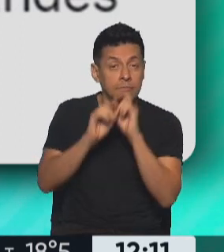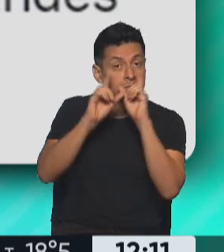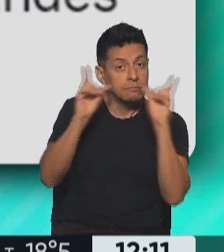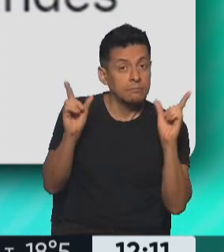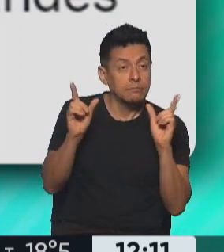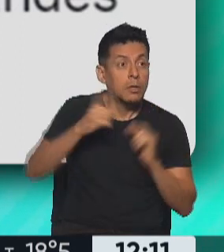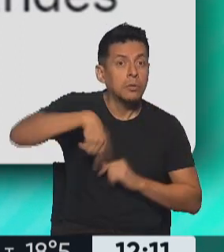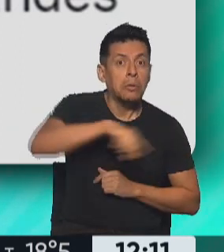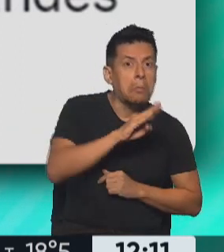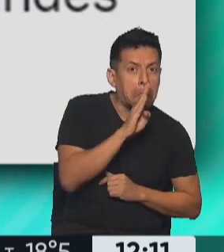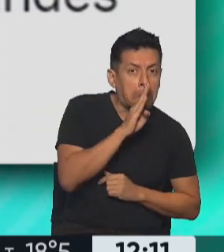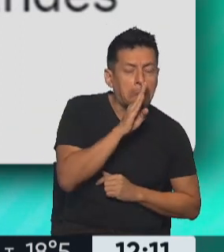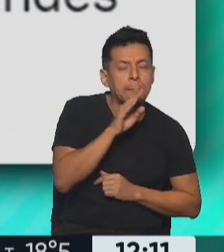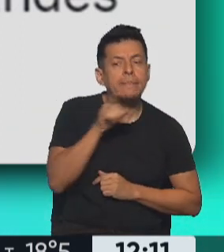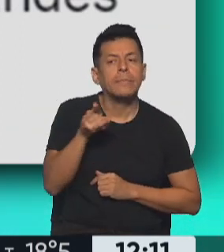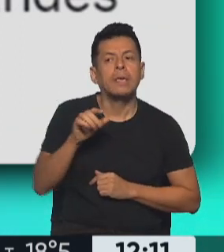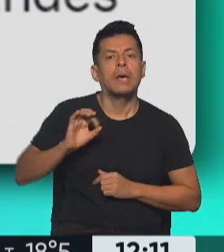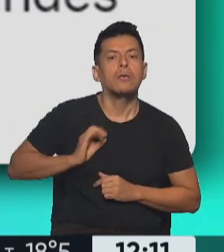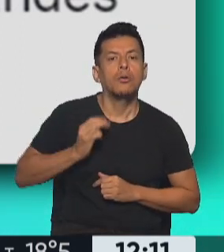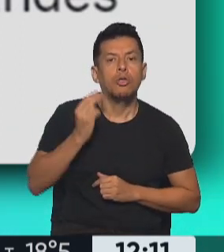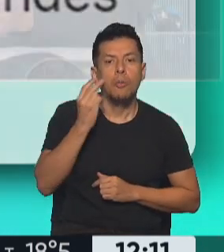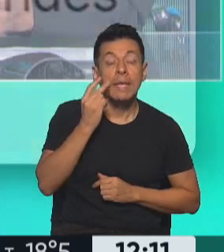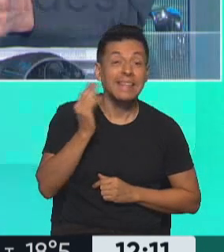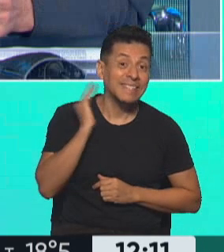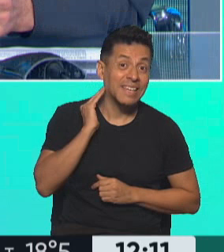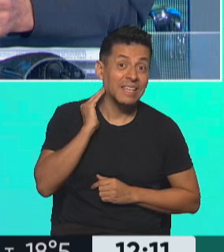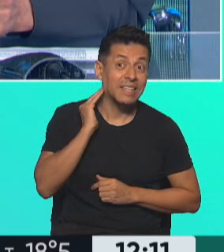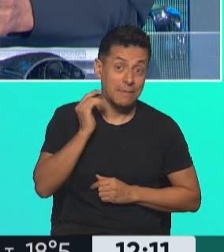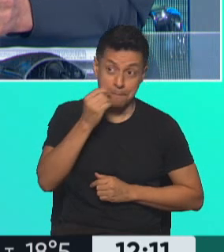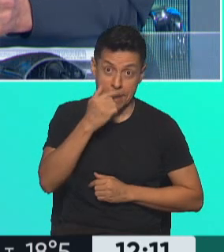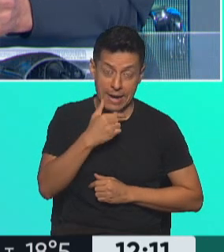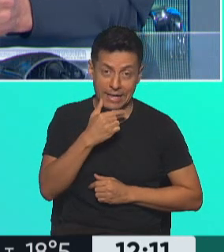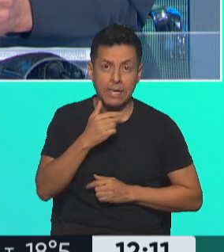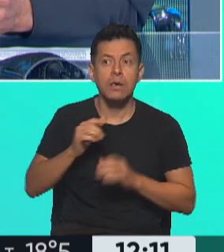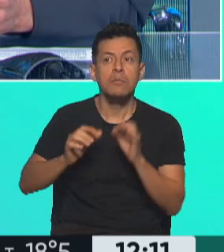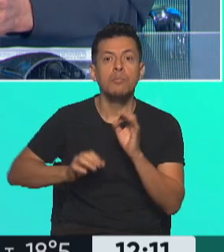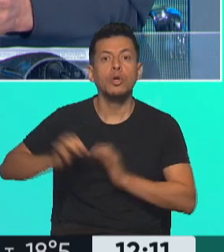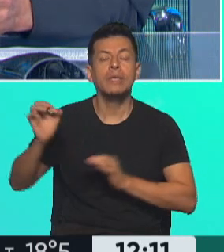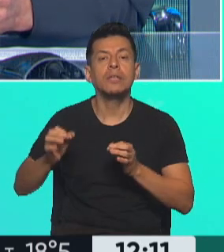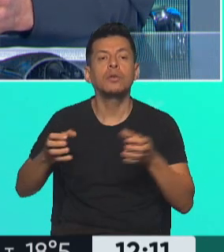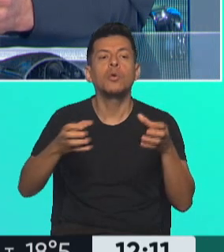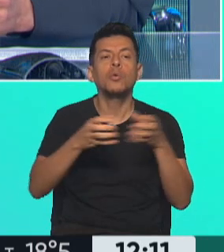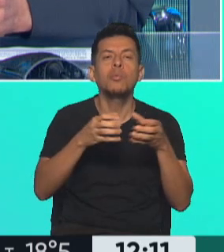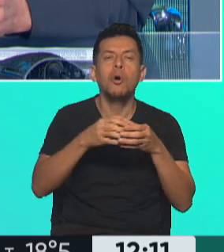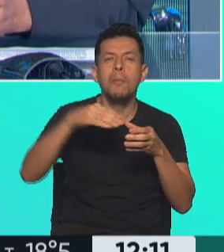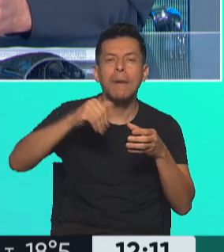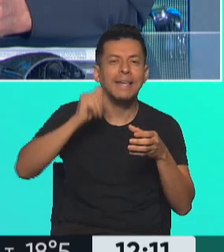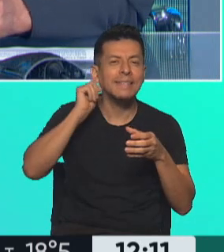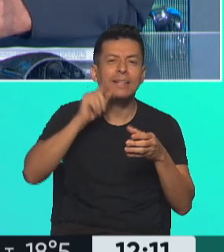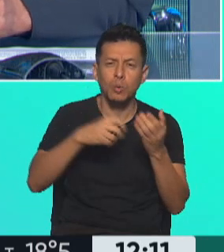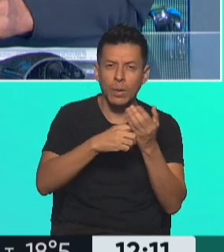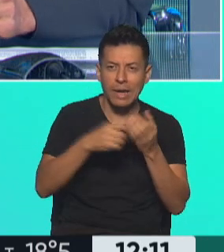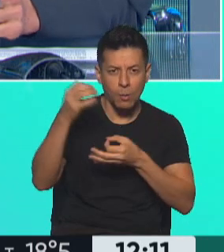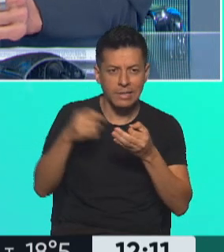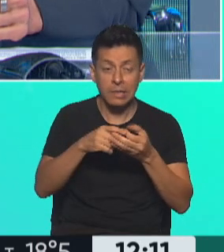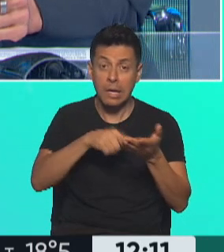que en el año 2016 el macrismo, hoy en la oposición, presentó un proyecto de reforma del Consejo de la Magistratura en el cual el presidente de